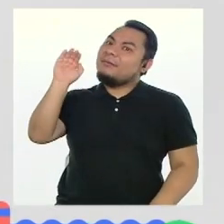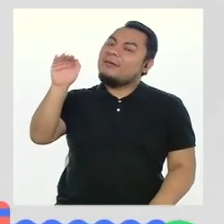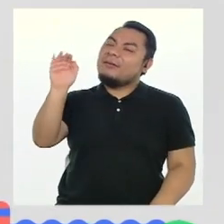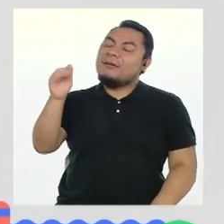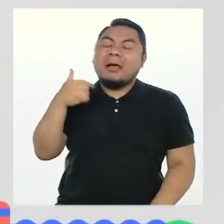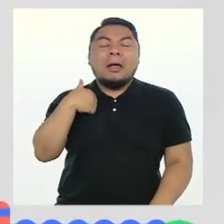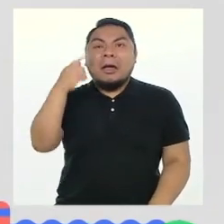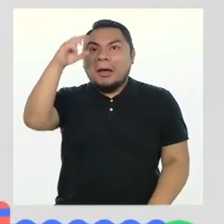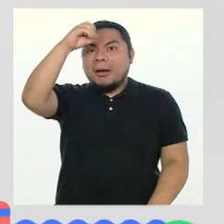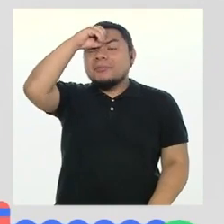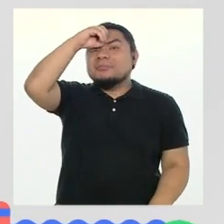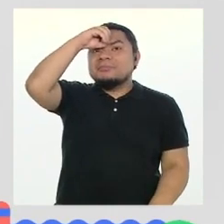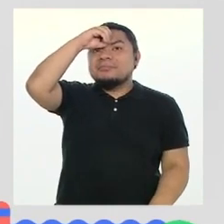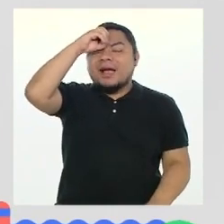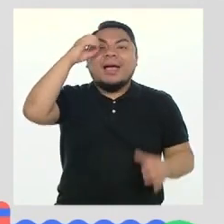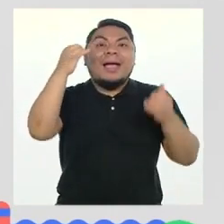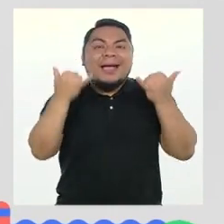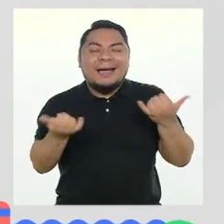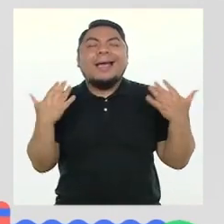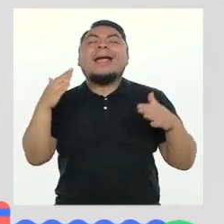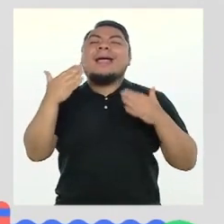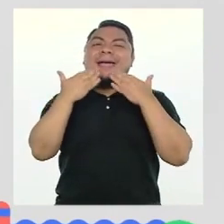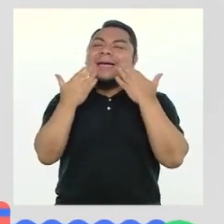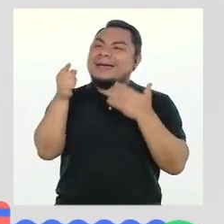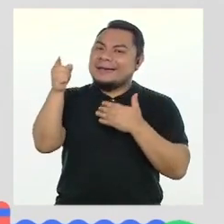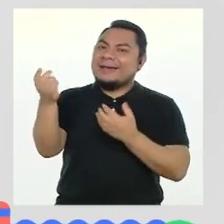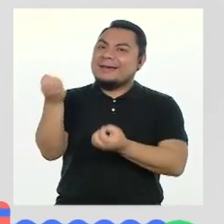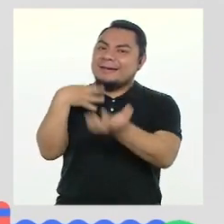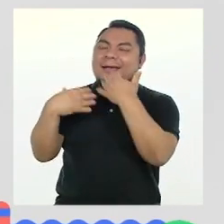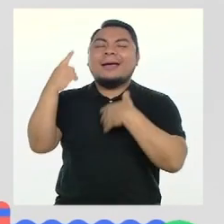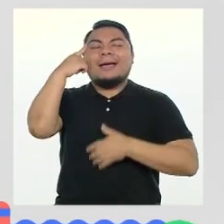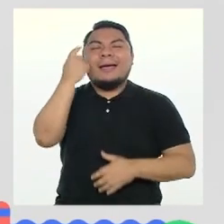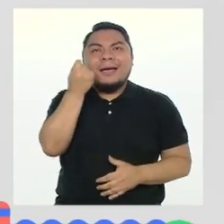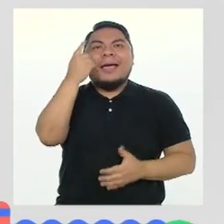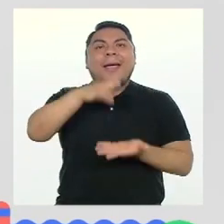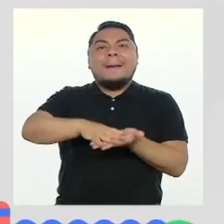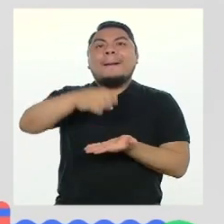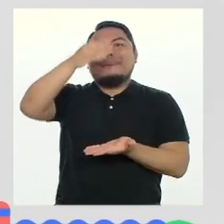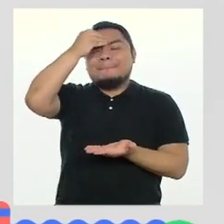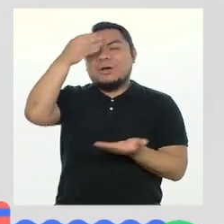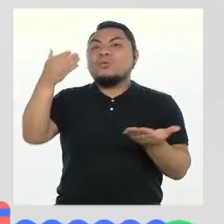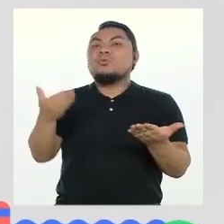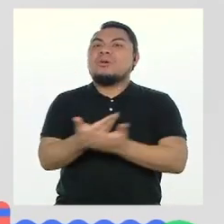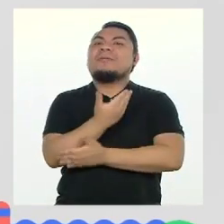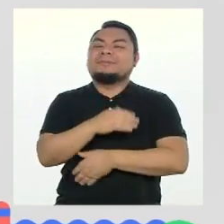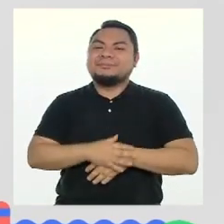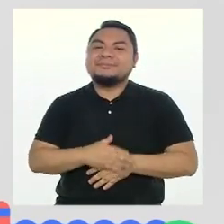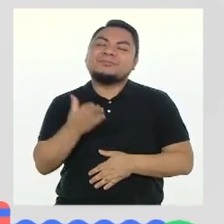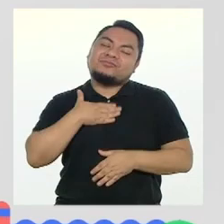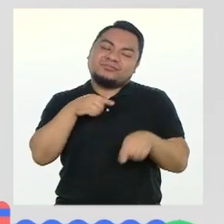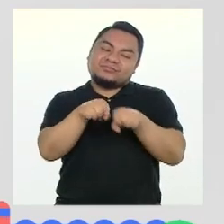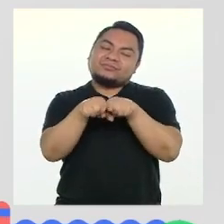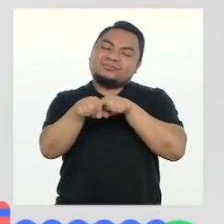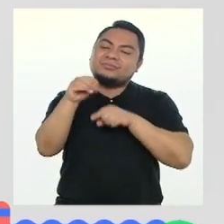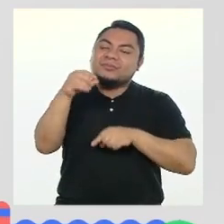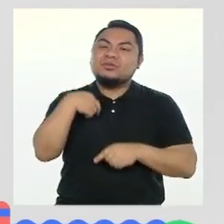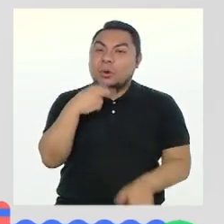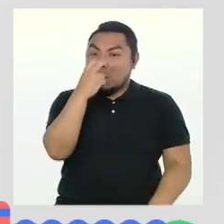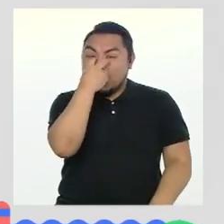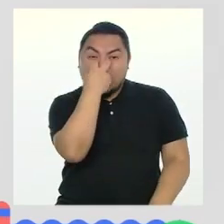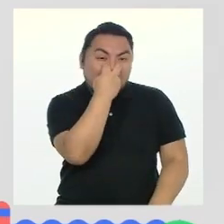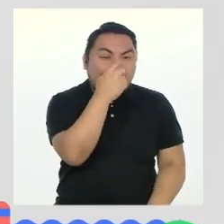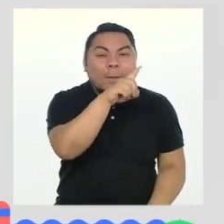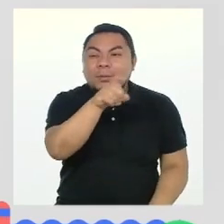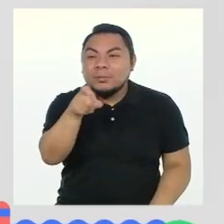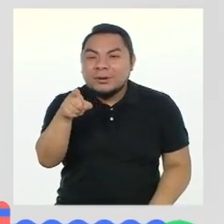lo ignoraba. Pero ahora, gracias a ti, he aprendido algo nuevo. Es que soy un calcetín muy curioso y